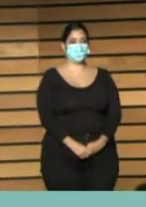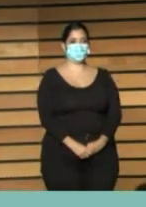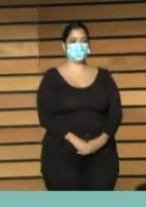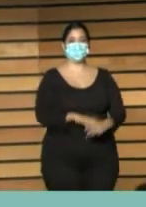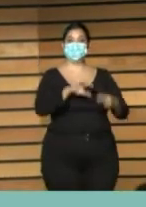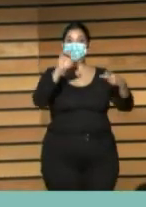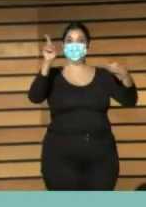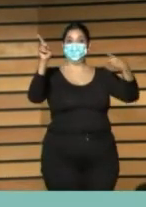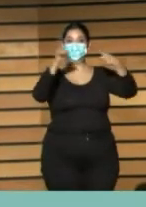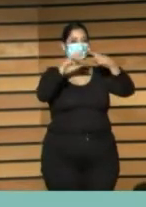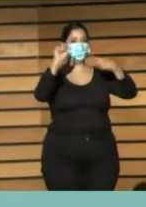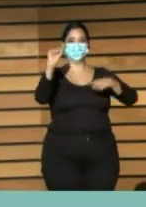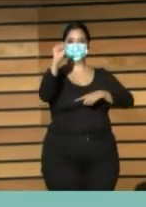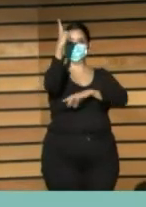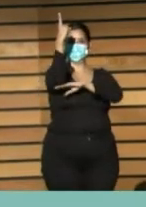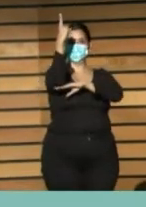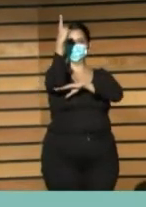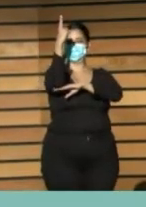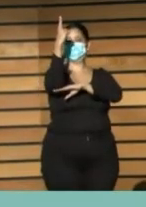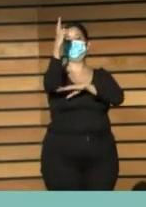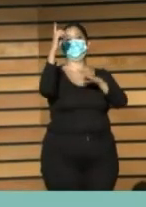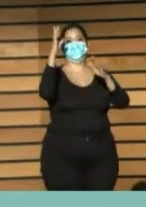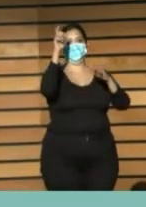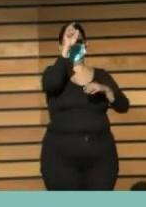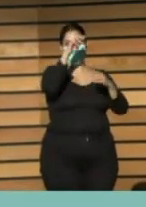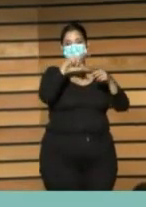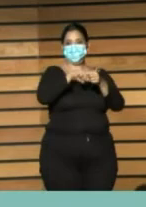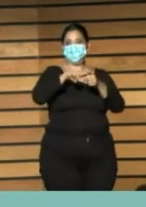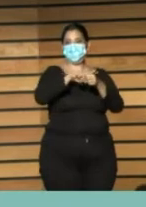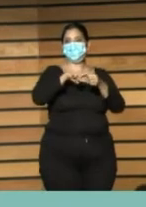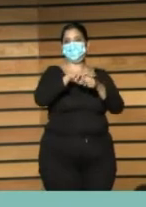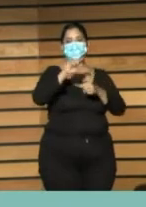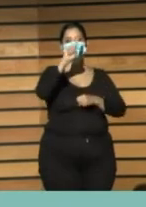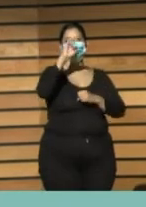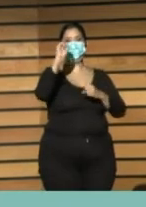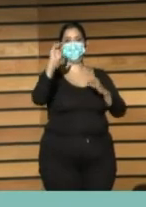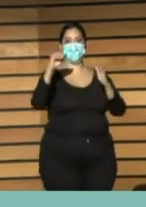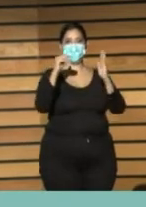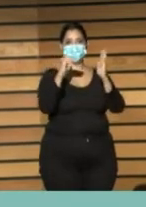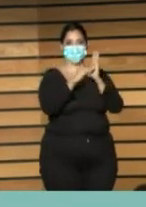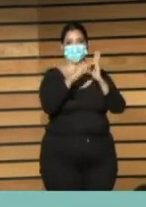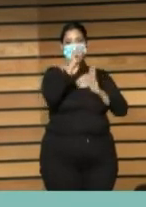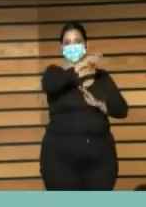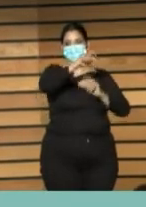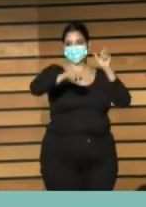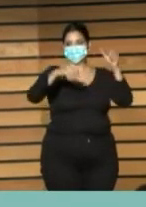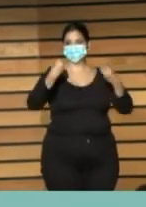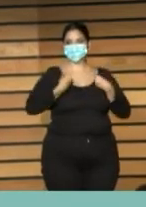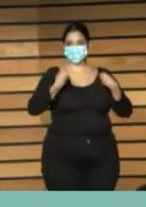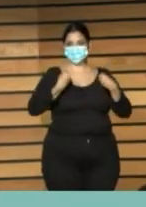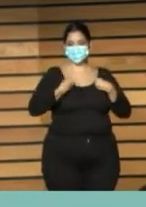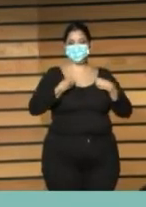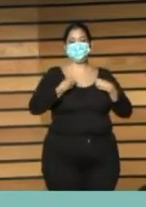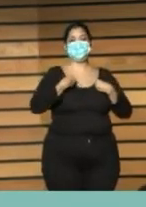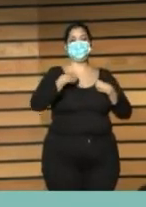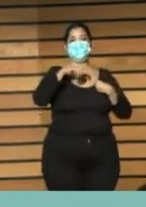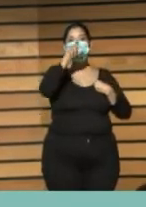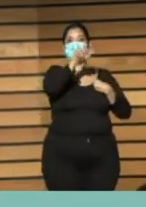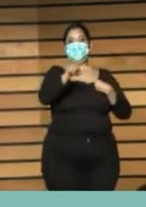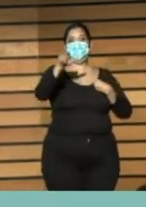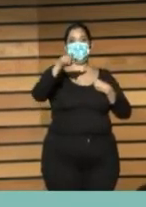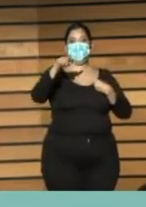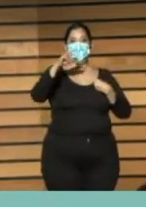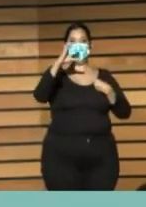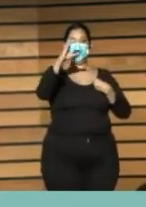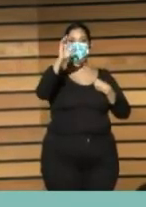Y el primer premio correspondiente a municipios de más de 100.000 habitantes es para la Biblioteca Provincial de la Diputación de A Coruña,